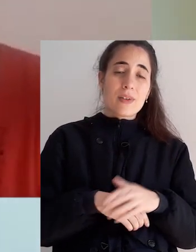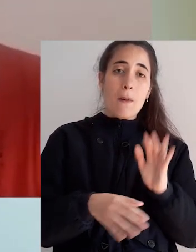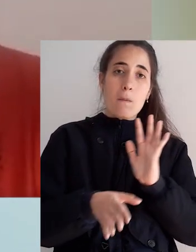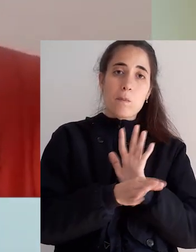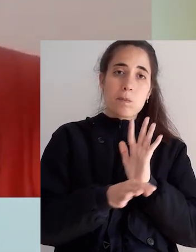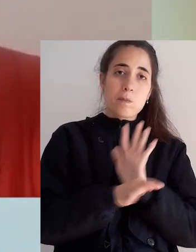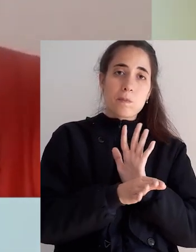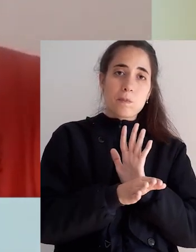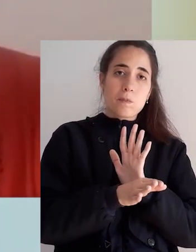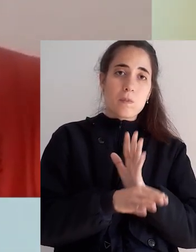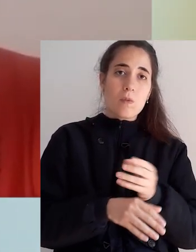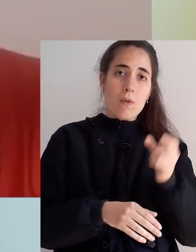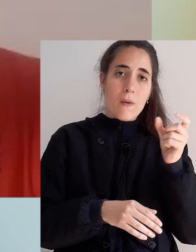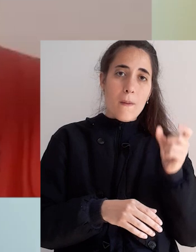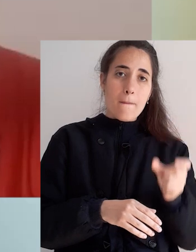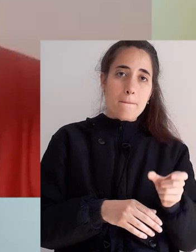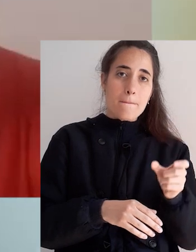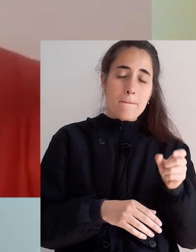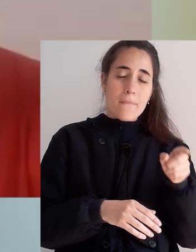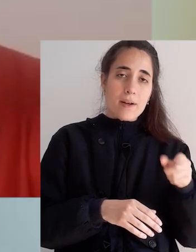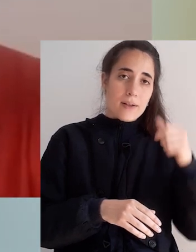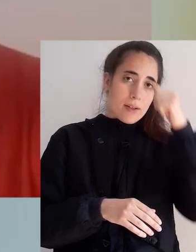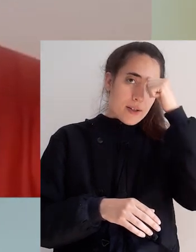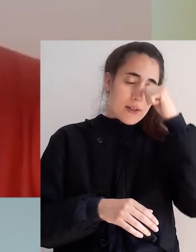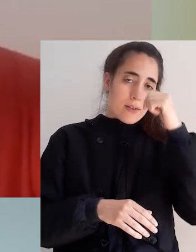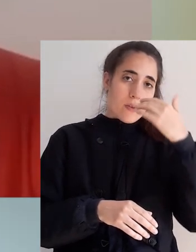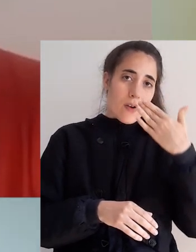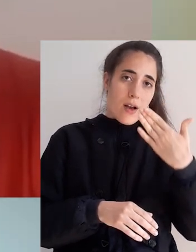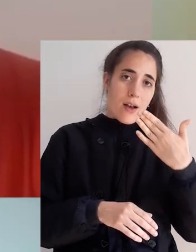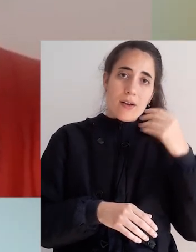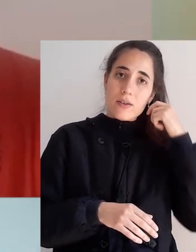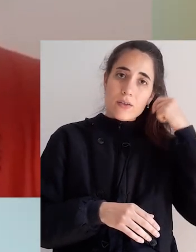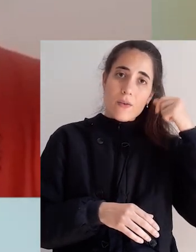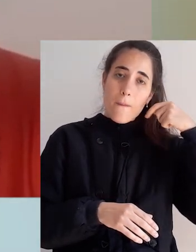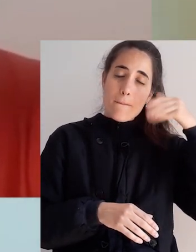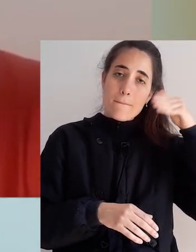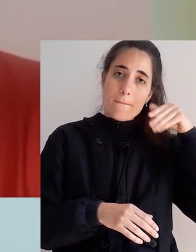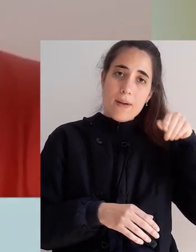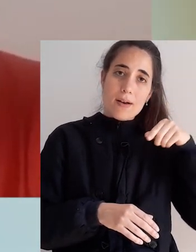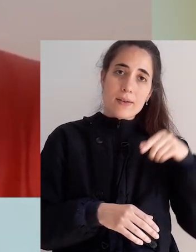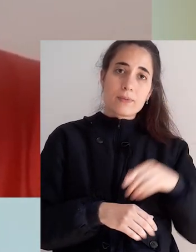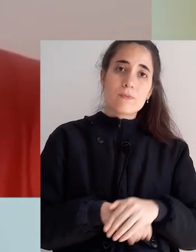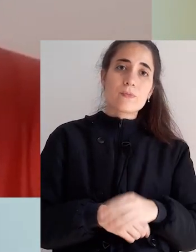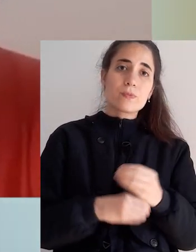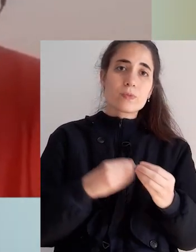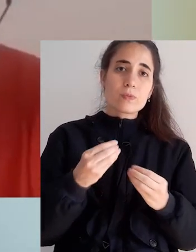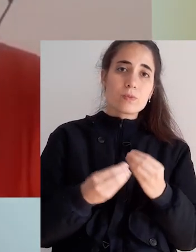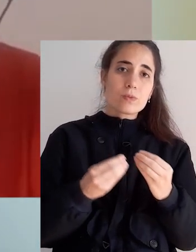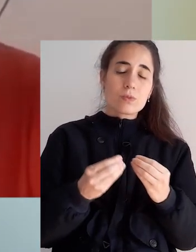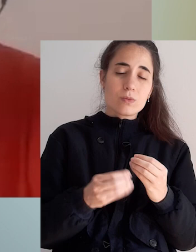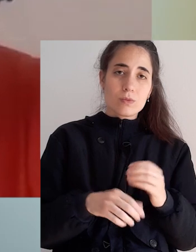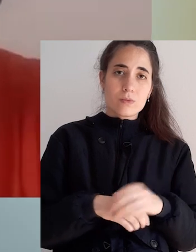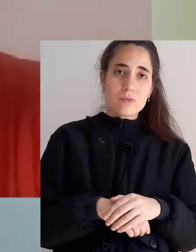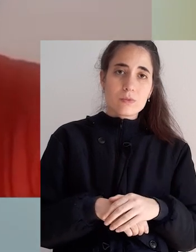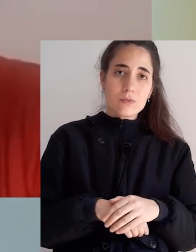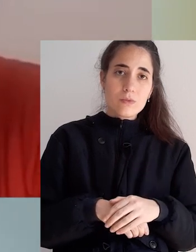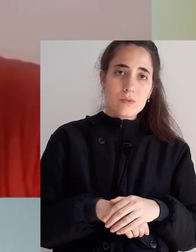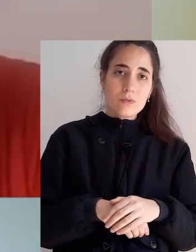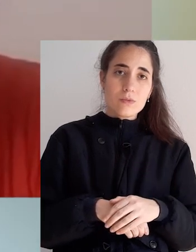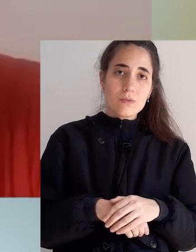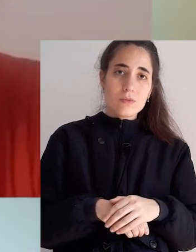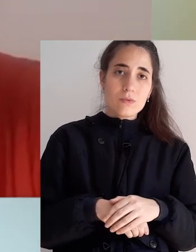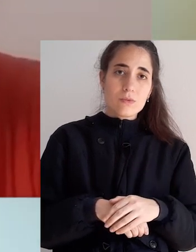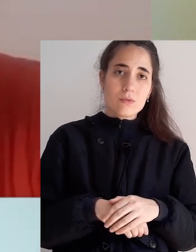por la ley 24.901 una cobertura referida a